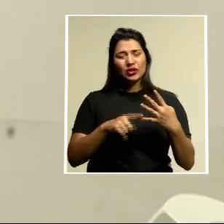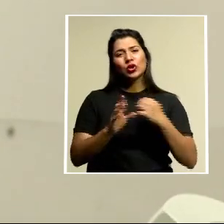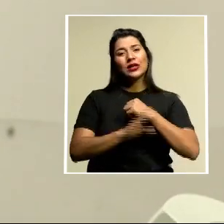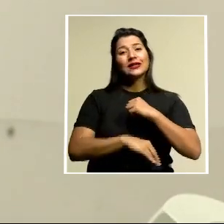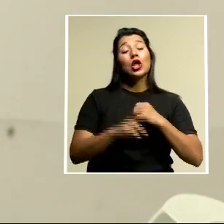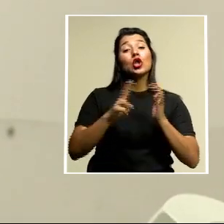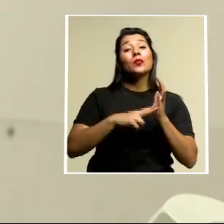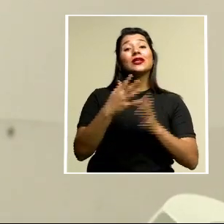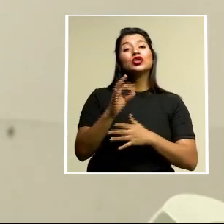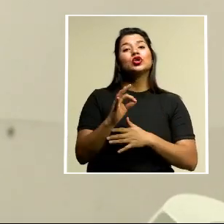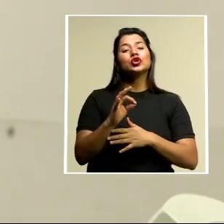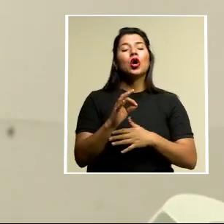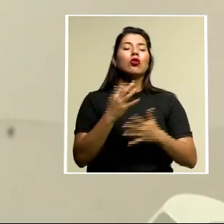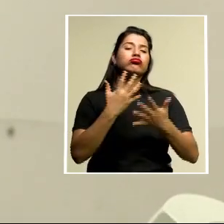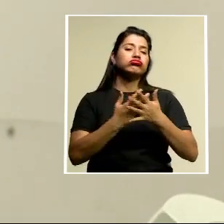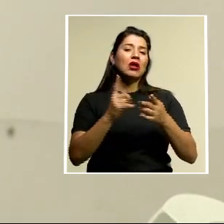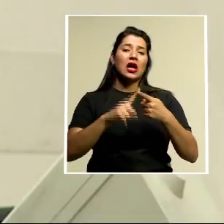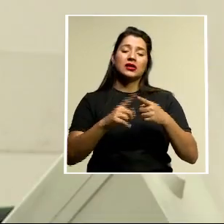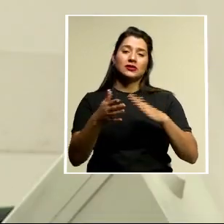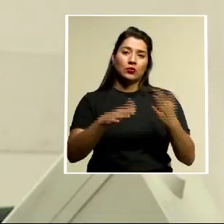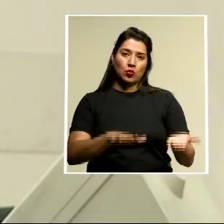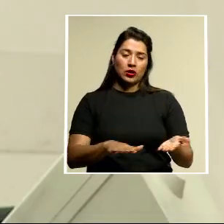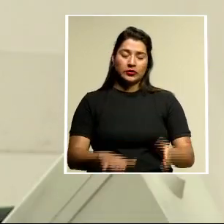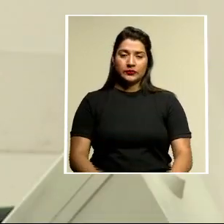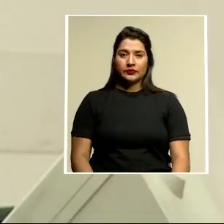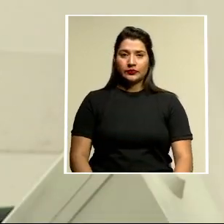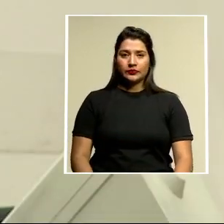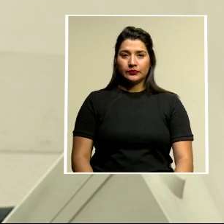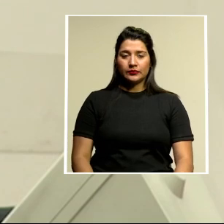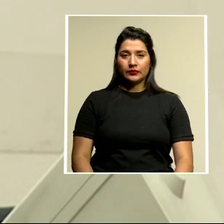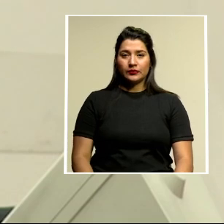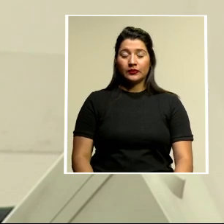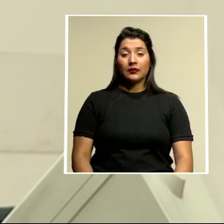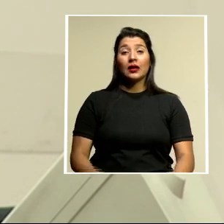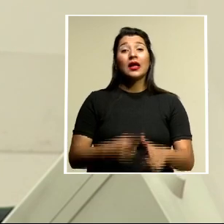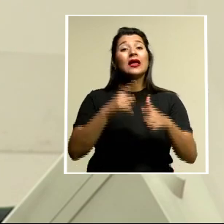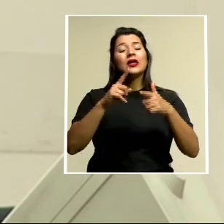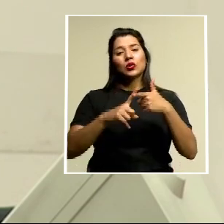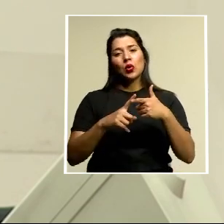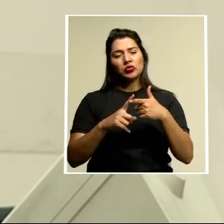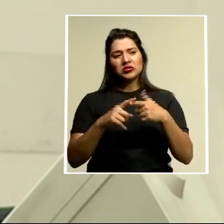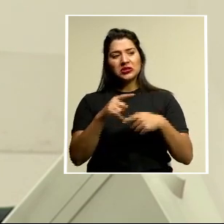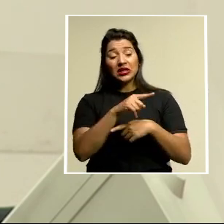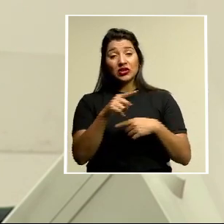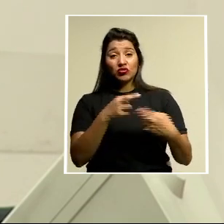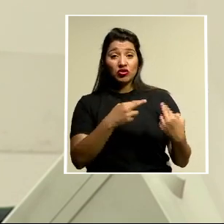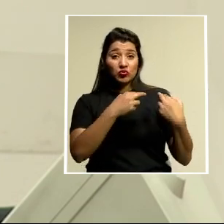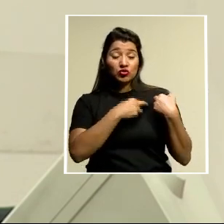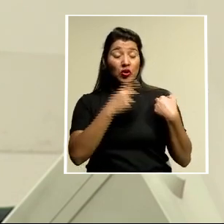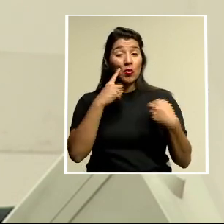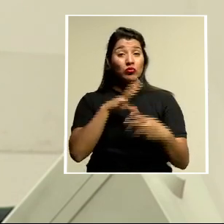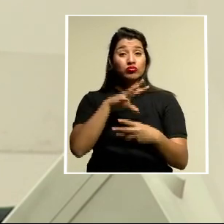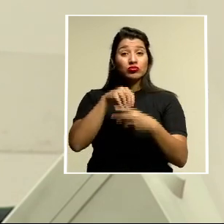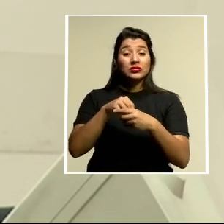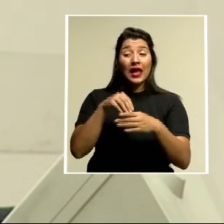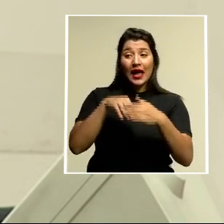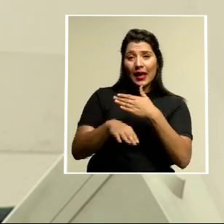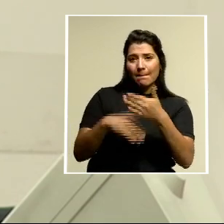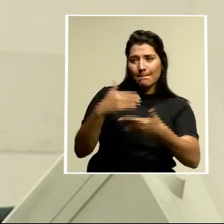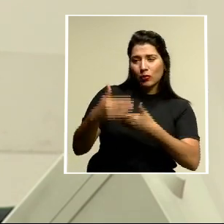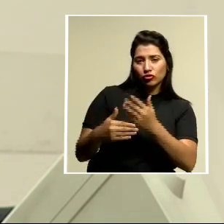Y el Tribunal Supremo Italiano confirmó este viernes la sentencia definitiva a cadena perpetua para 14